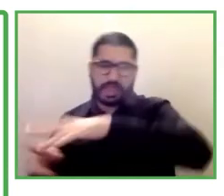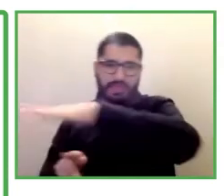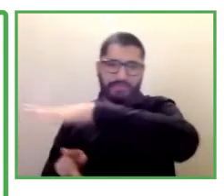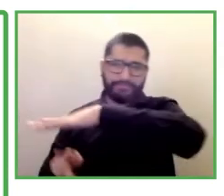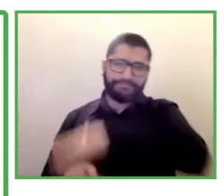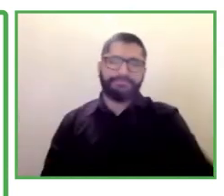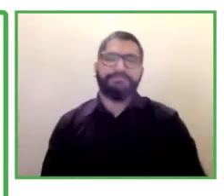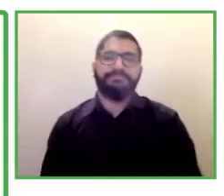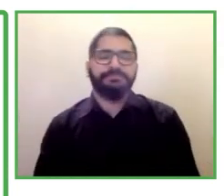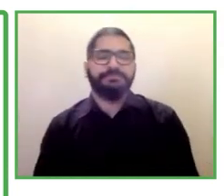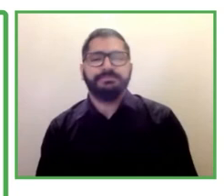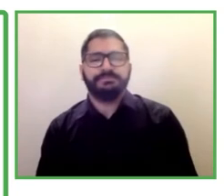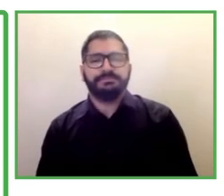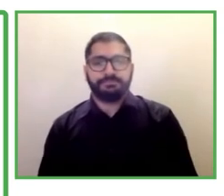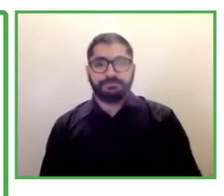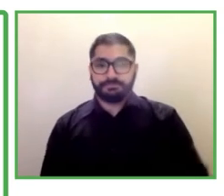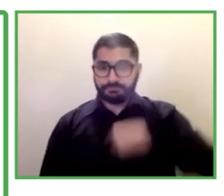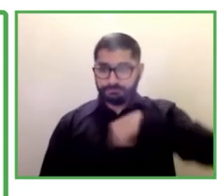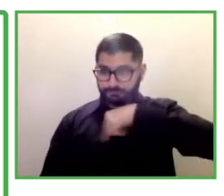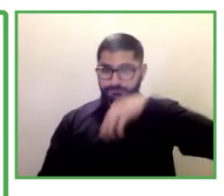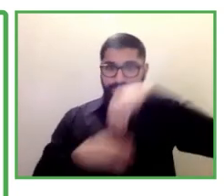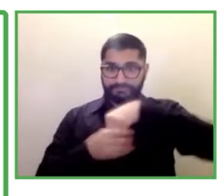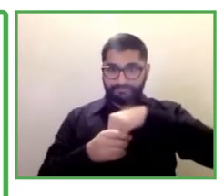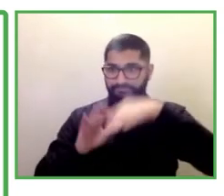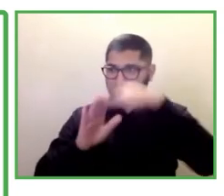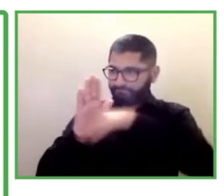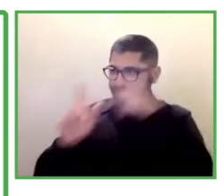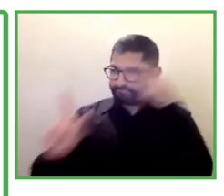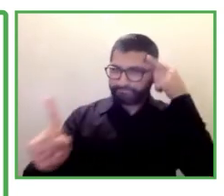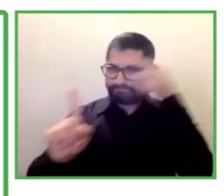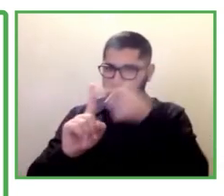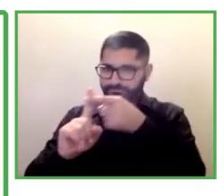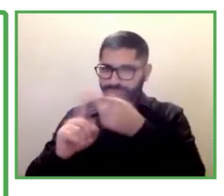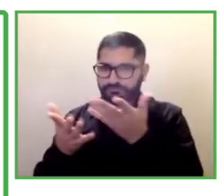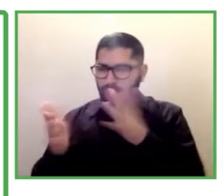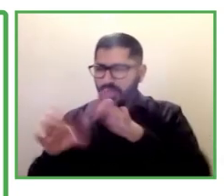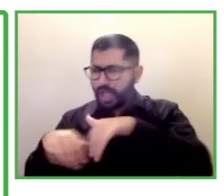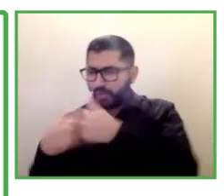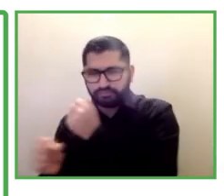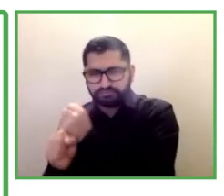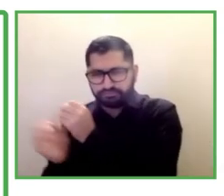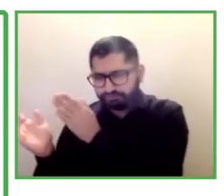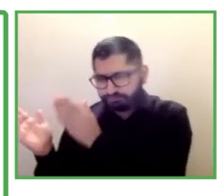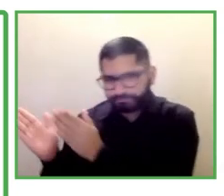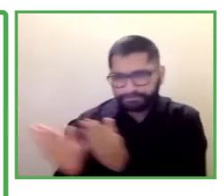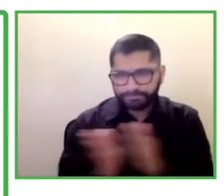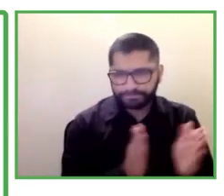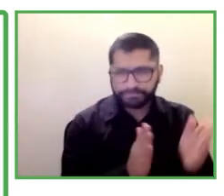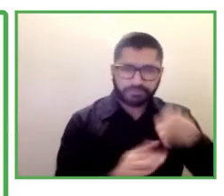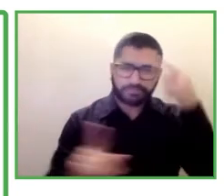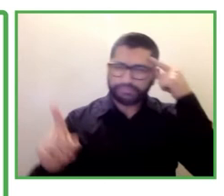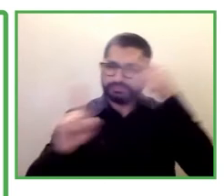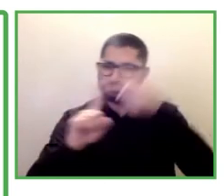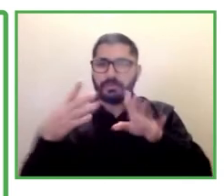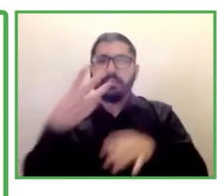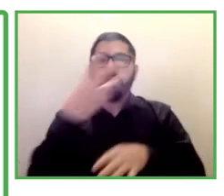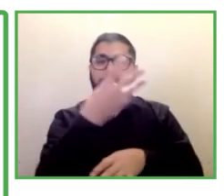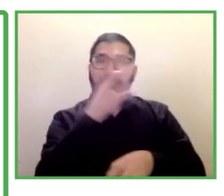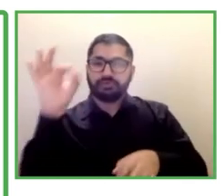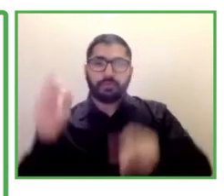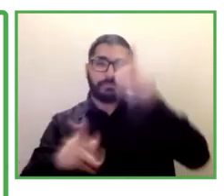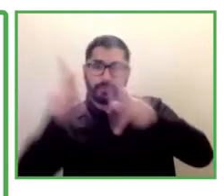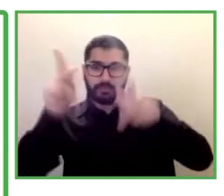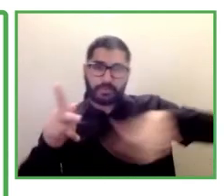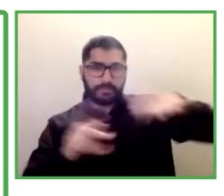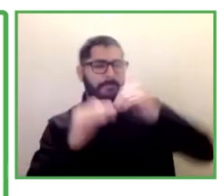uno de sus objetivos. Es superar esto también. También queremos explorar nuevas formas de compartir